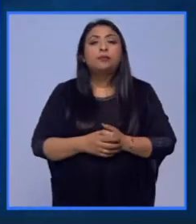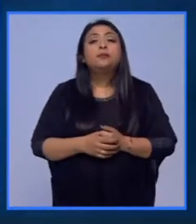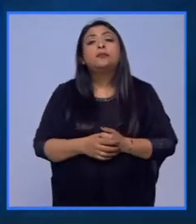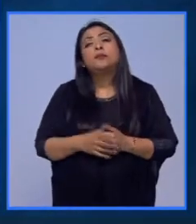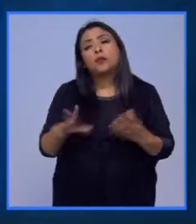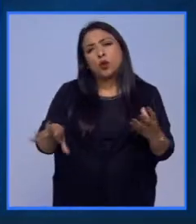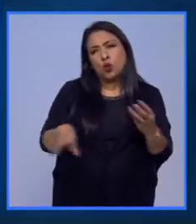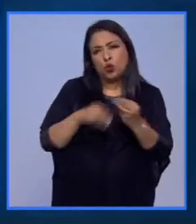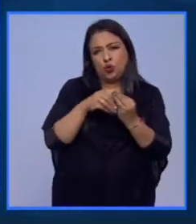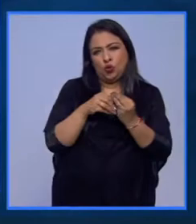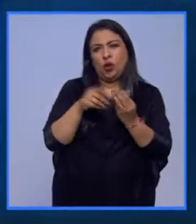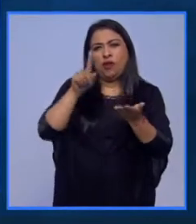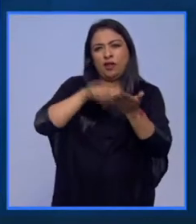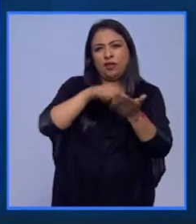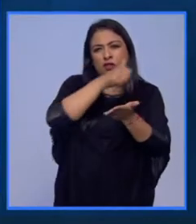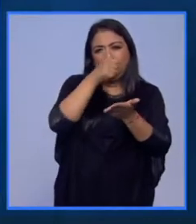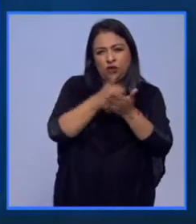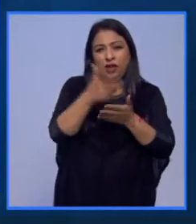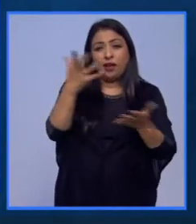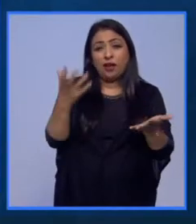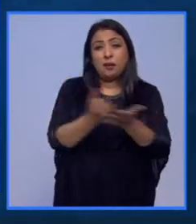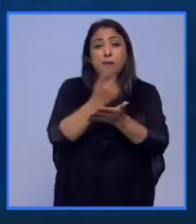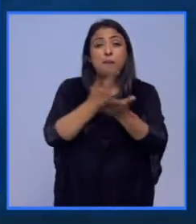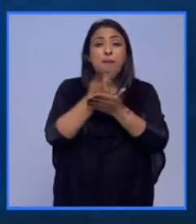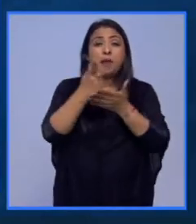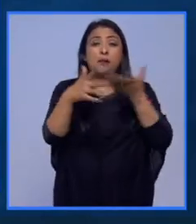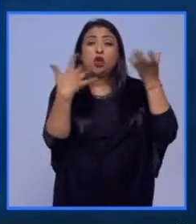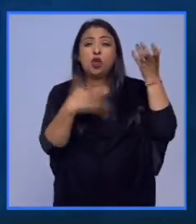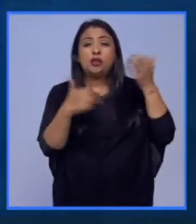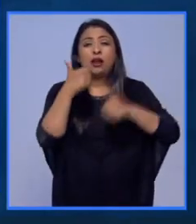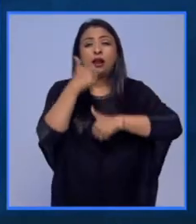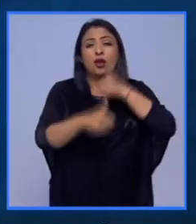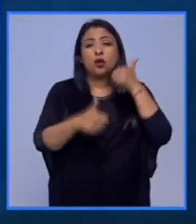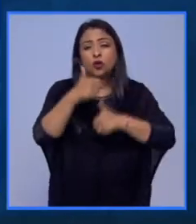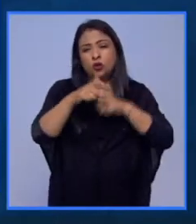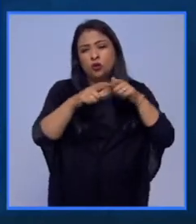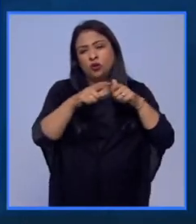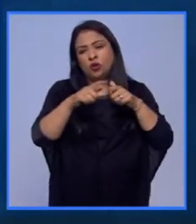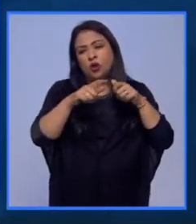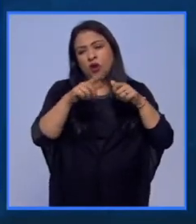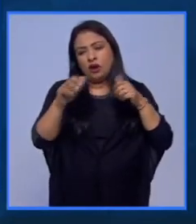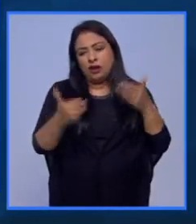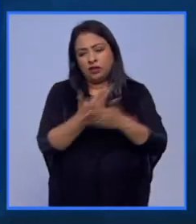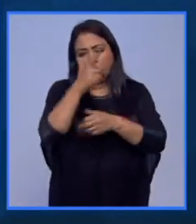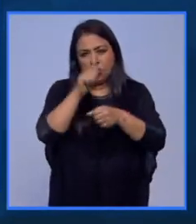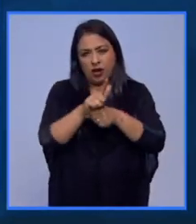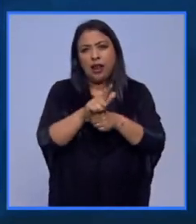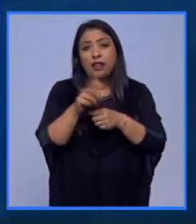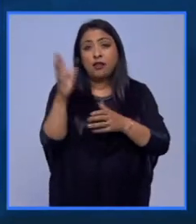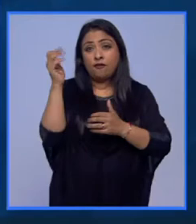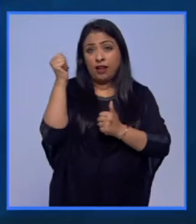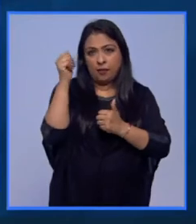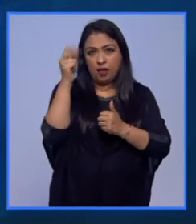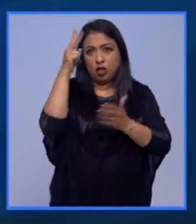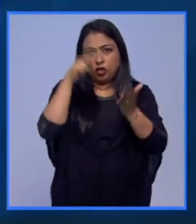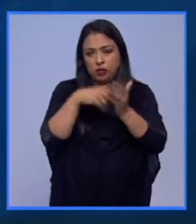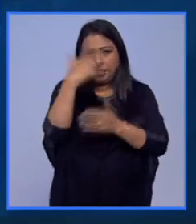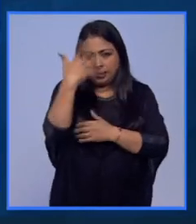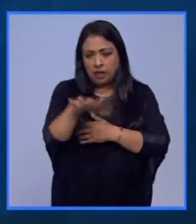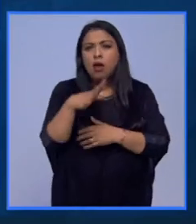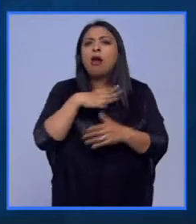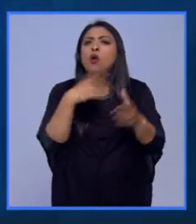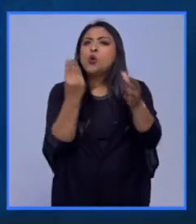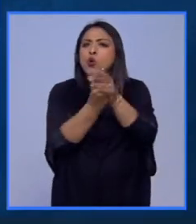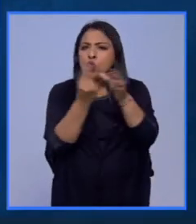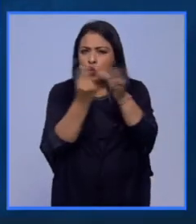Como parte de su estancia en la ciudad, el ganador del premio de guitarra del Concurso Nacional de Arte Flamenco de Córdoba en 2010, también impartió un